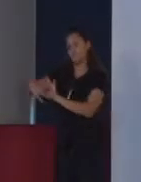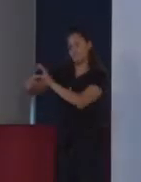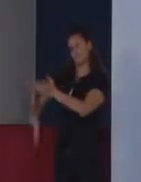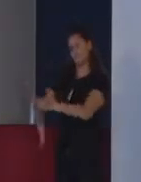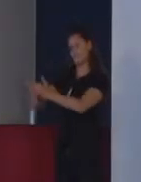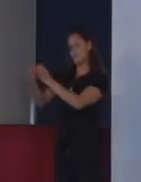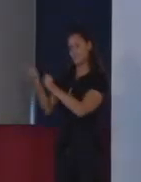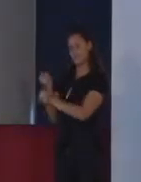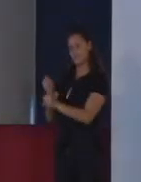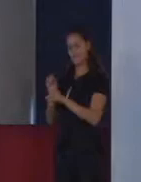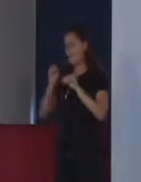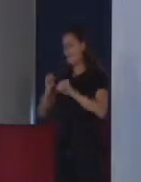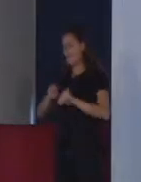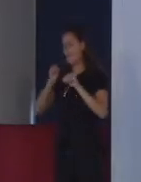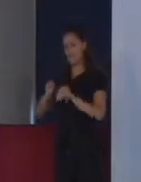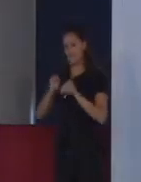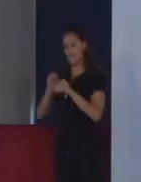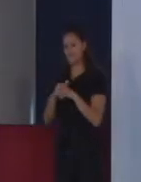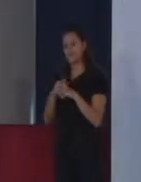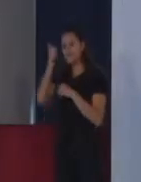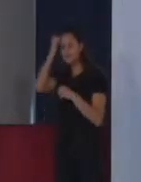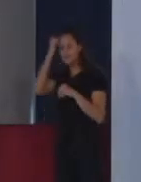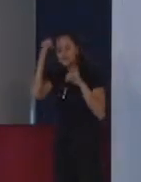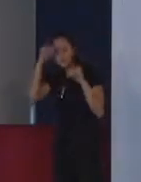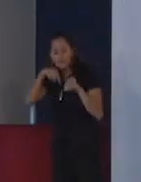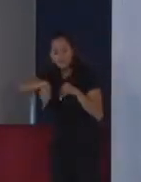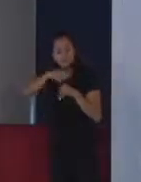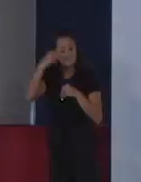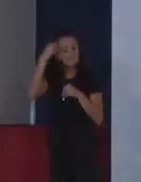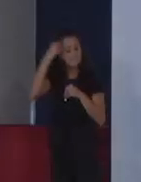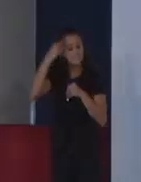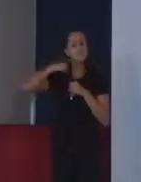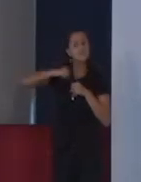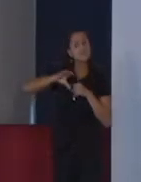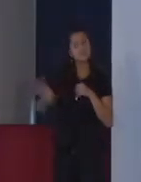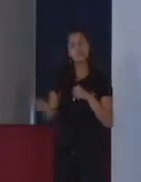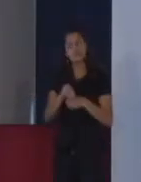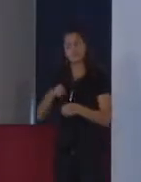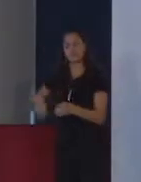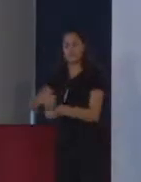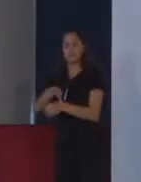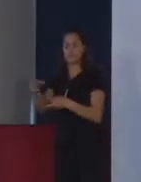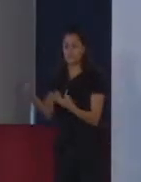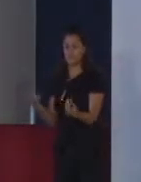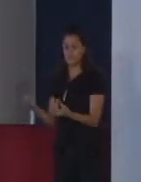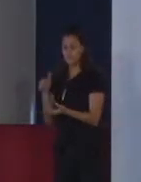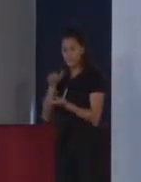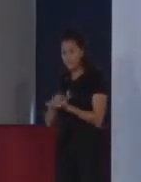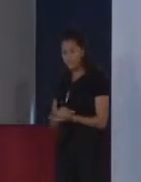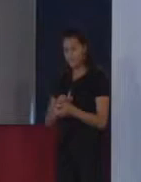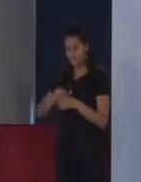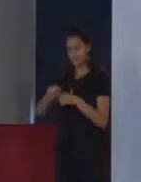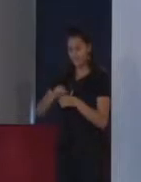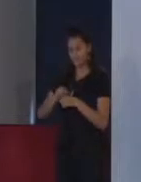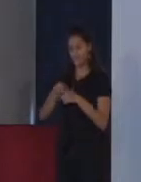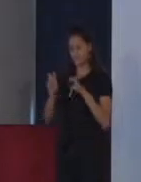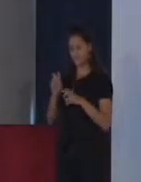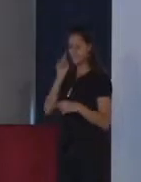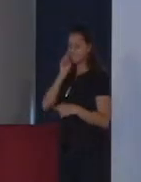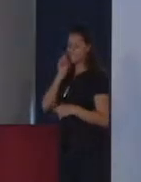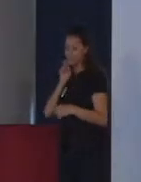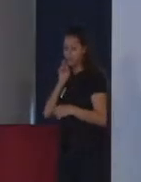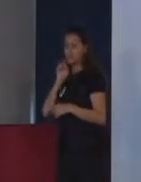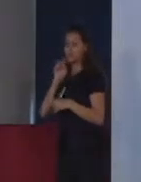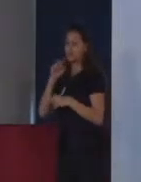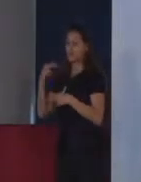trabajo en tema de la formación de unos docentes que piensen en el derecho de todas las poblaciones. Entonces, ese ejercicio del derecho sexual y reproductivo